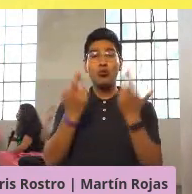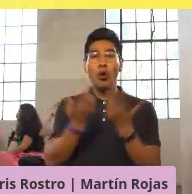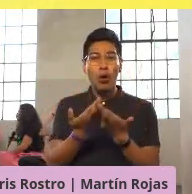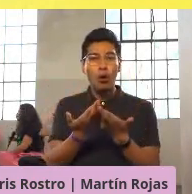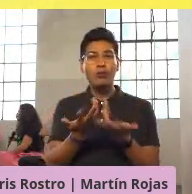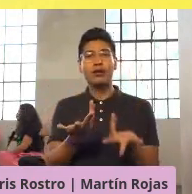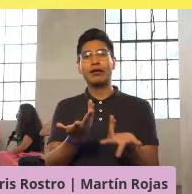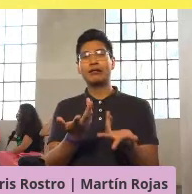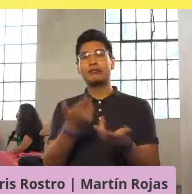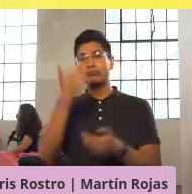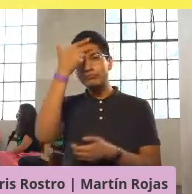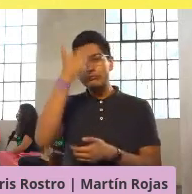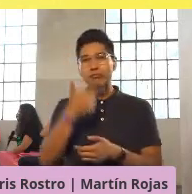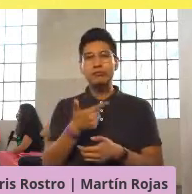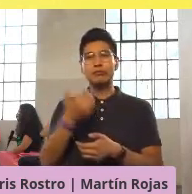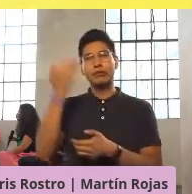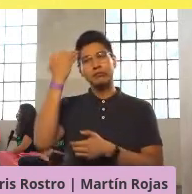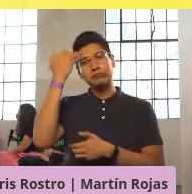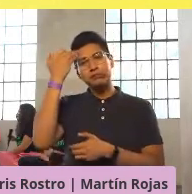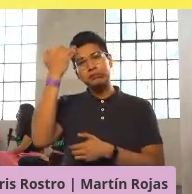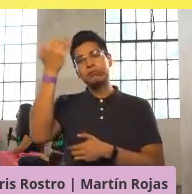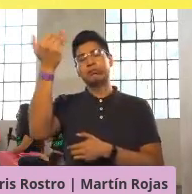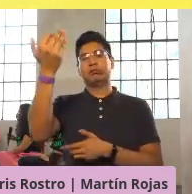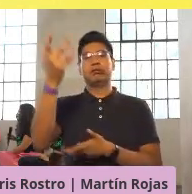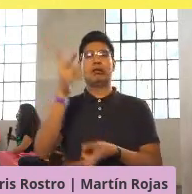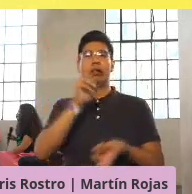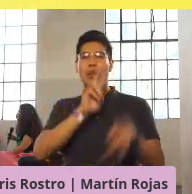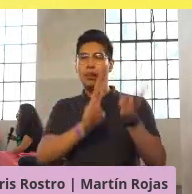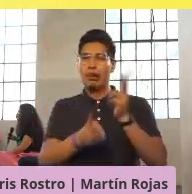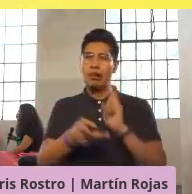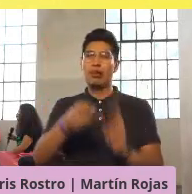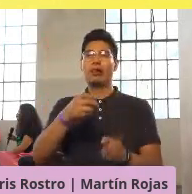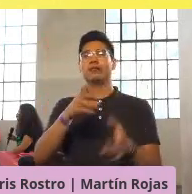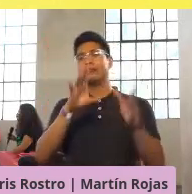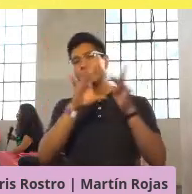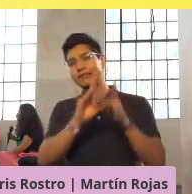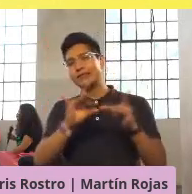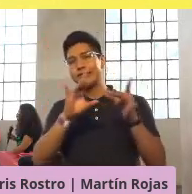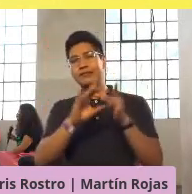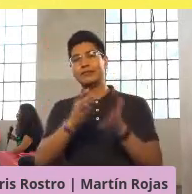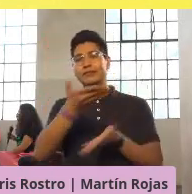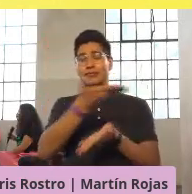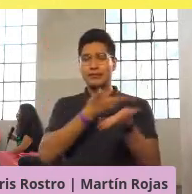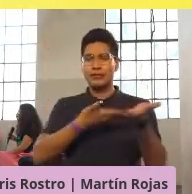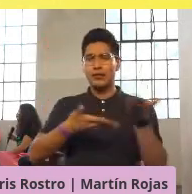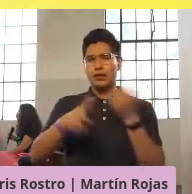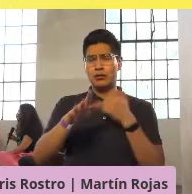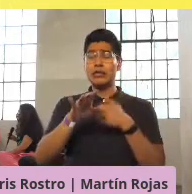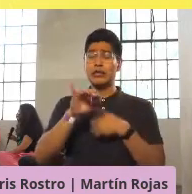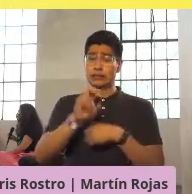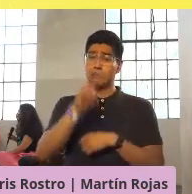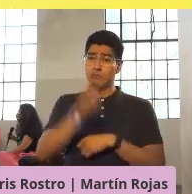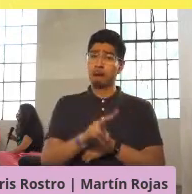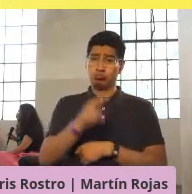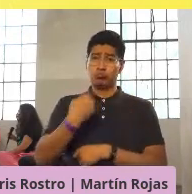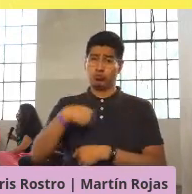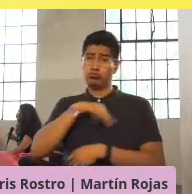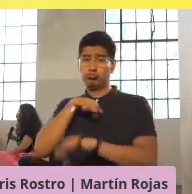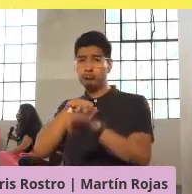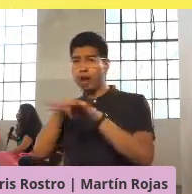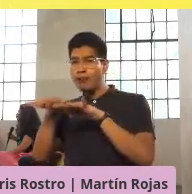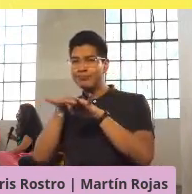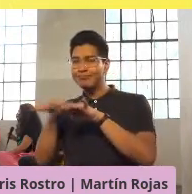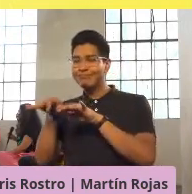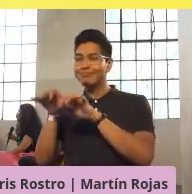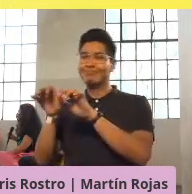noches, tiempos extras, estar pensando, estar imaginando, porque nosotras, por ejemplo, tenemos una jornada de trabajo, pero todo el tiempo estamos pensando cosas, ¿no? Y todo el tiempo